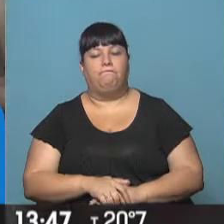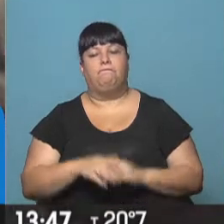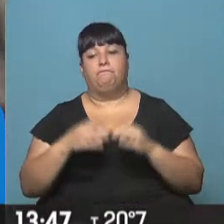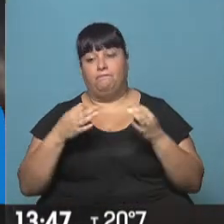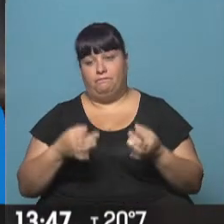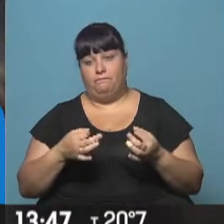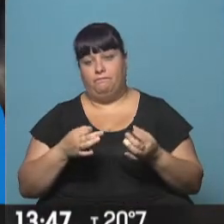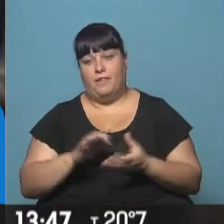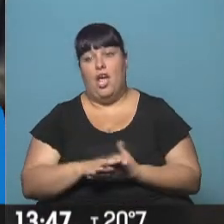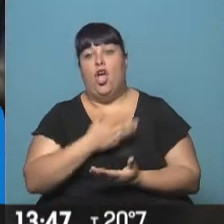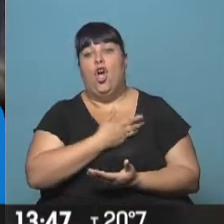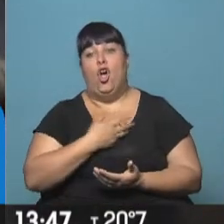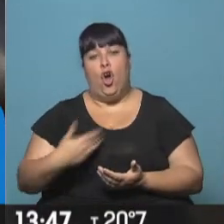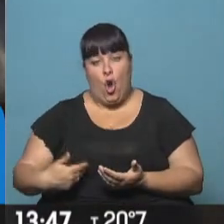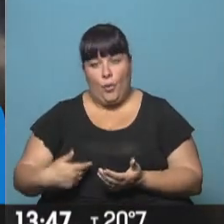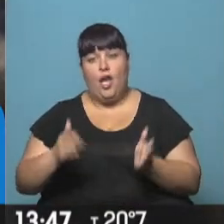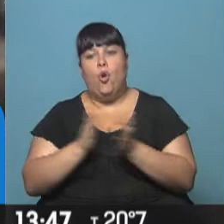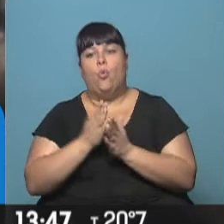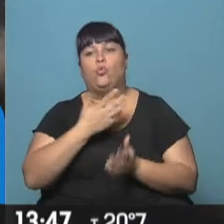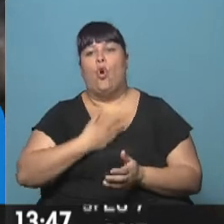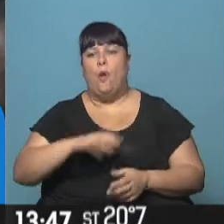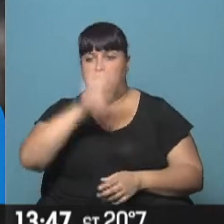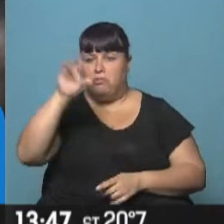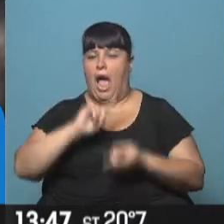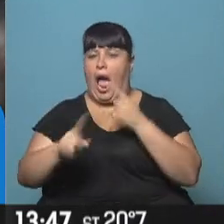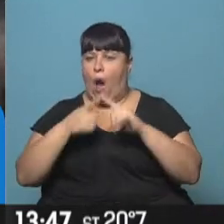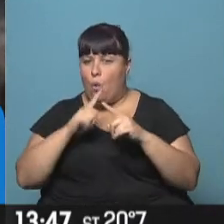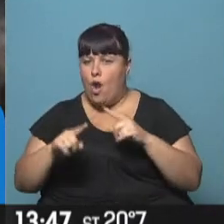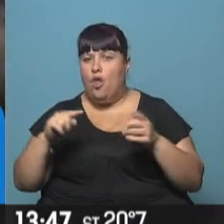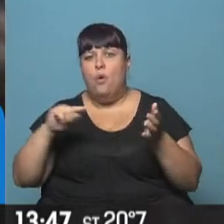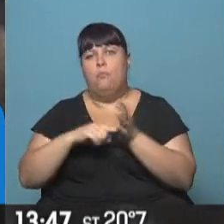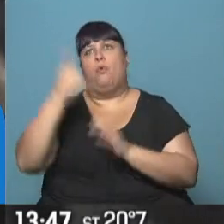Evidentemente, el gobierno con los gobernadores se han puesto de acuerdo en algo